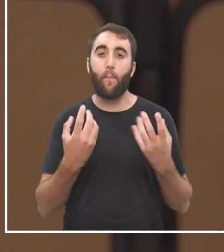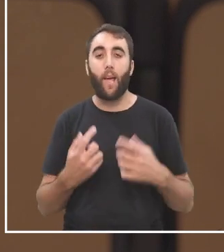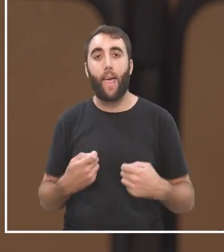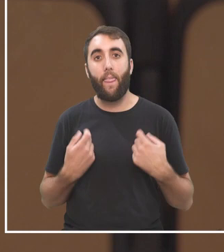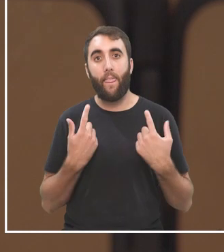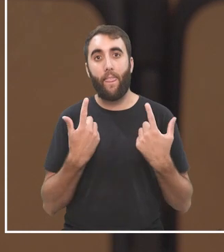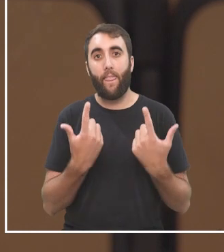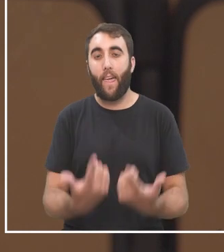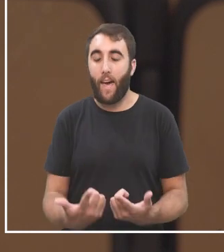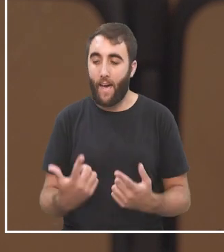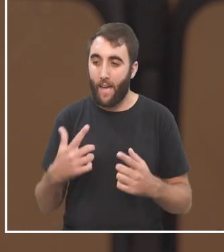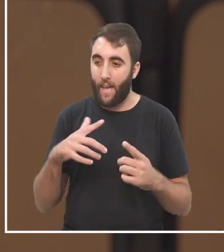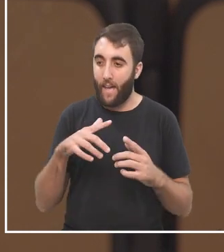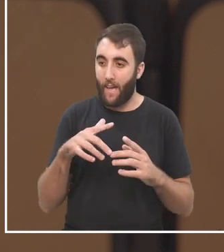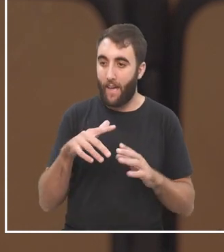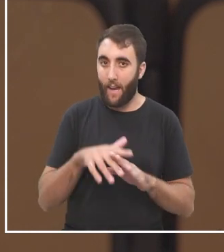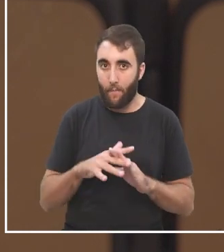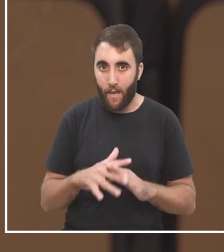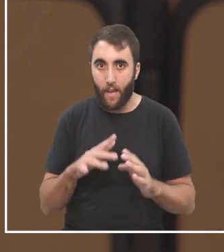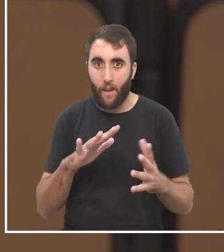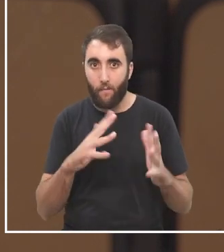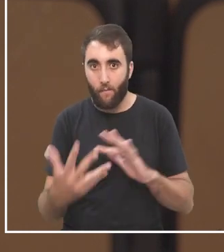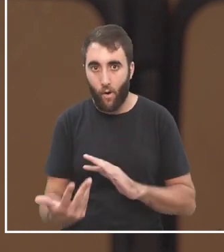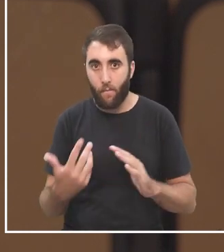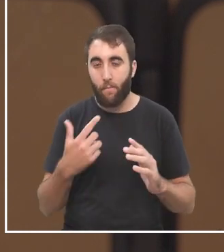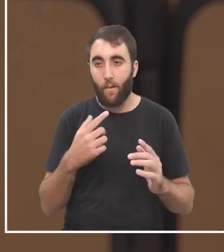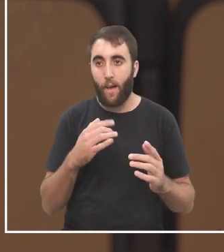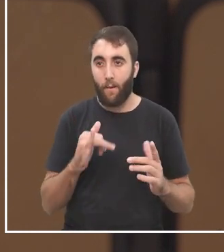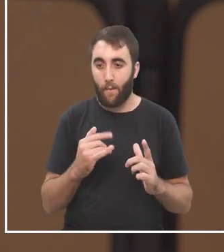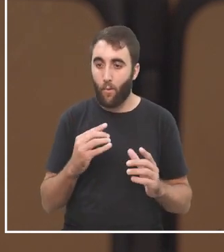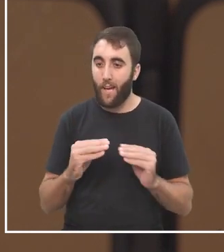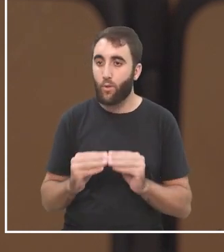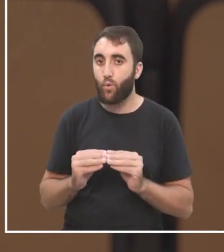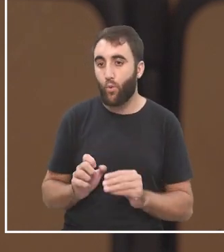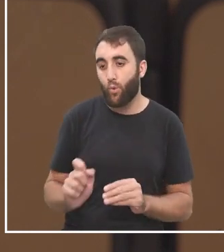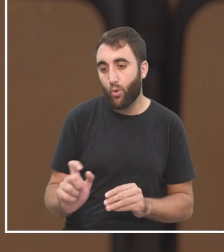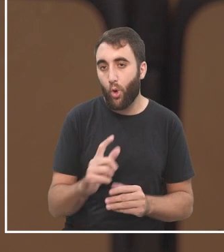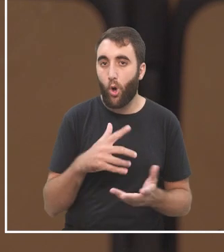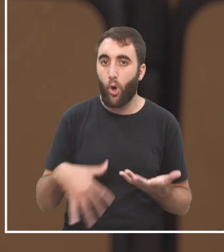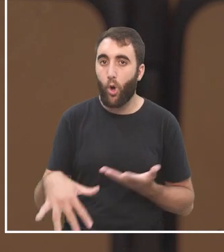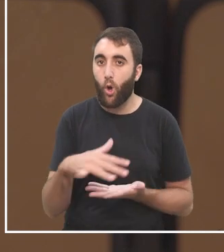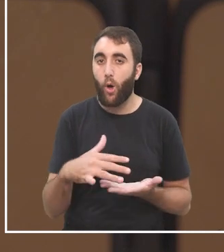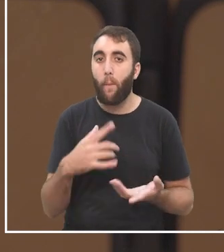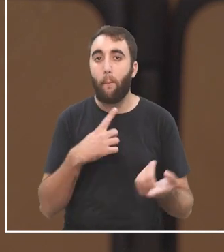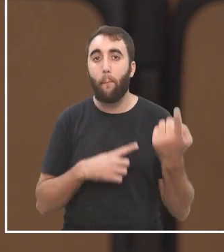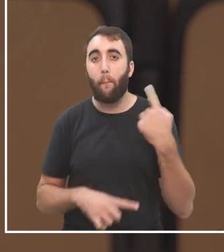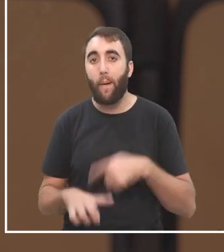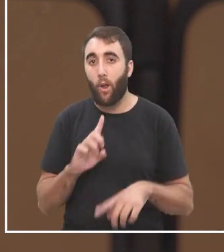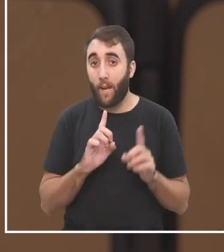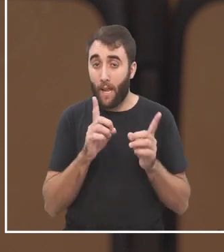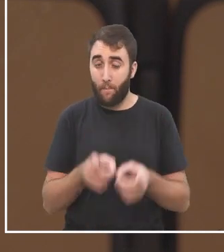ofrece herramientas que permiten un seguimiento más continuado de los asuntos comunes, pero al mismo